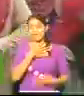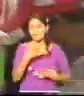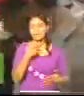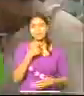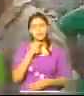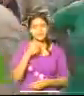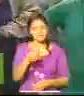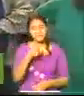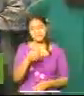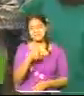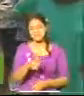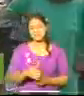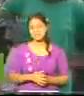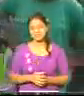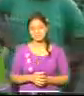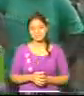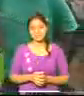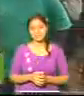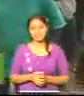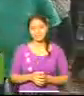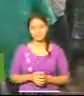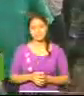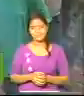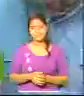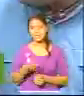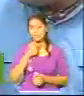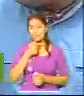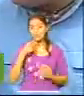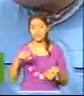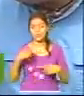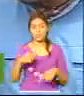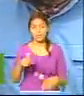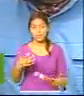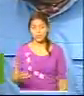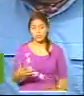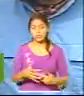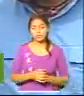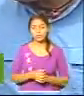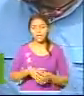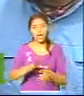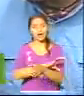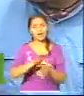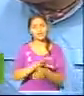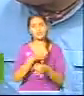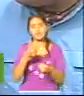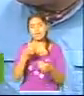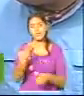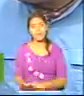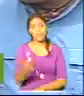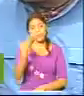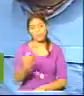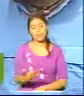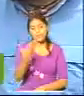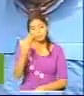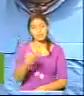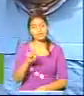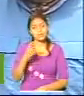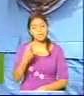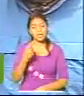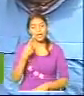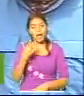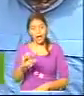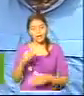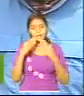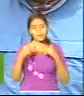muy bien, eso es lo mejor que han traído para acá, Dame sí. para Matarla. Y unas canciones que tiene que son muy importantes, que